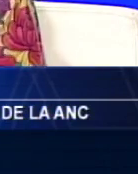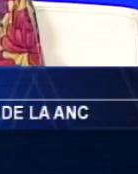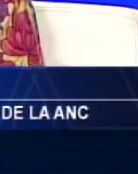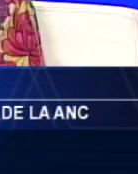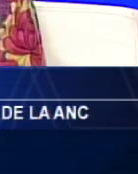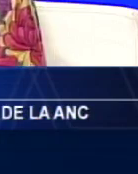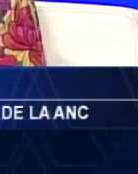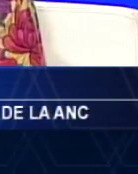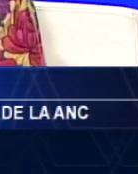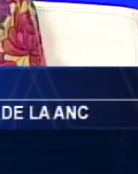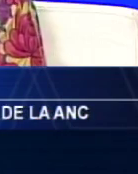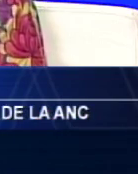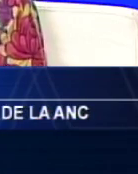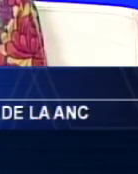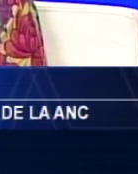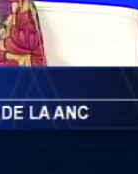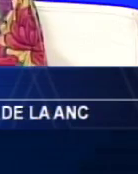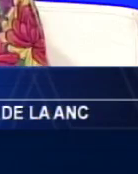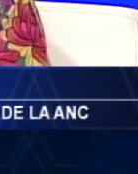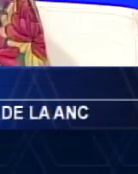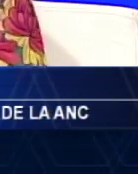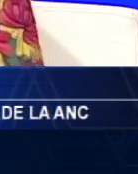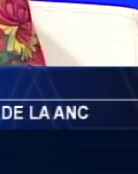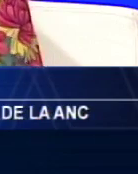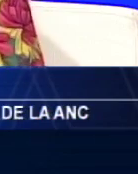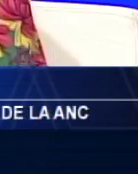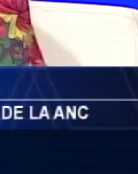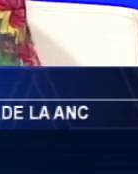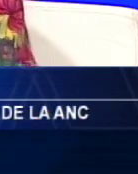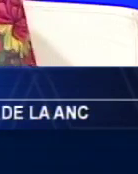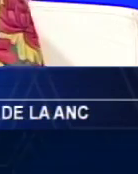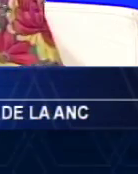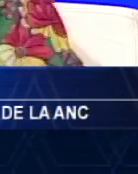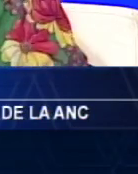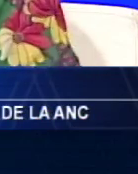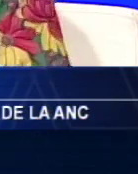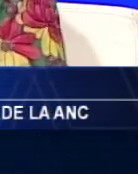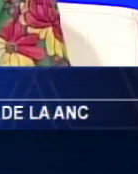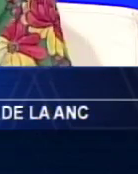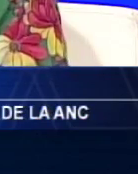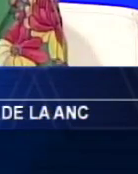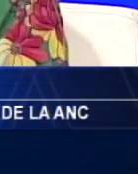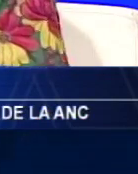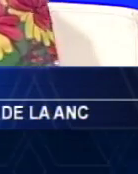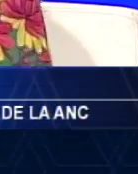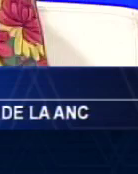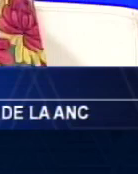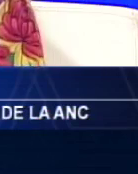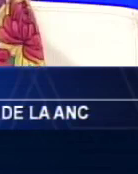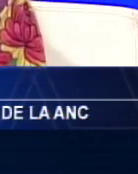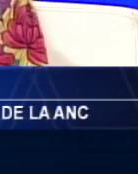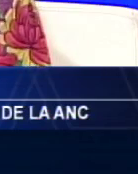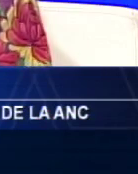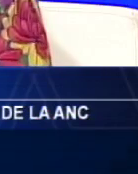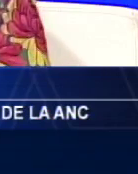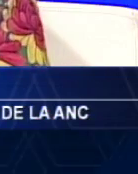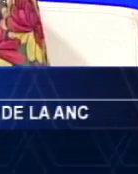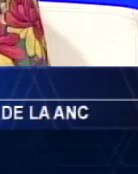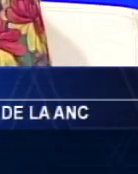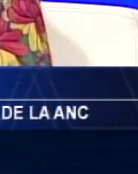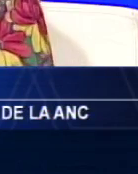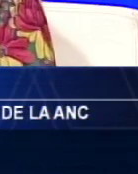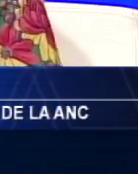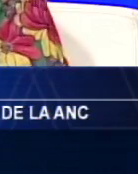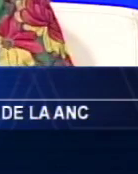no alcanzan ese número de pensionados, países del mundo de América Latina que, por cierto, confrontan el proyecto bolivariano